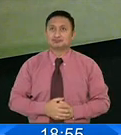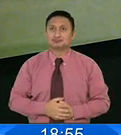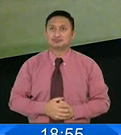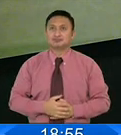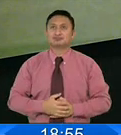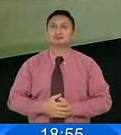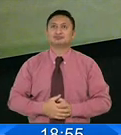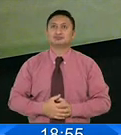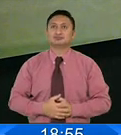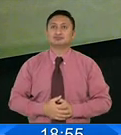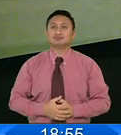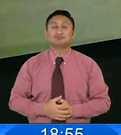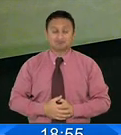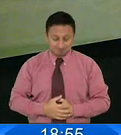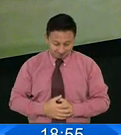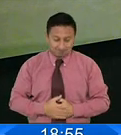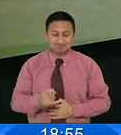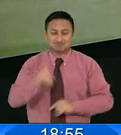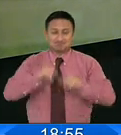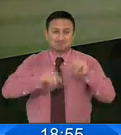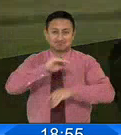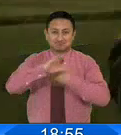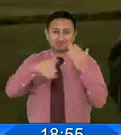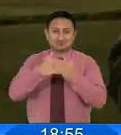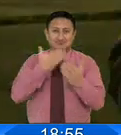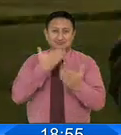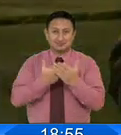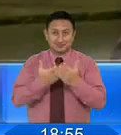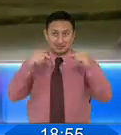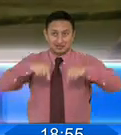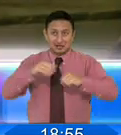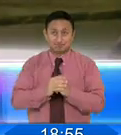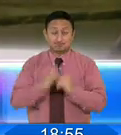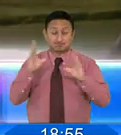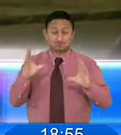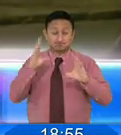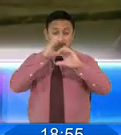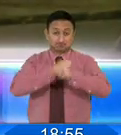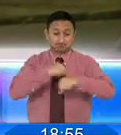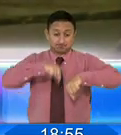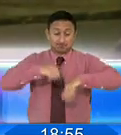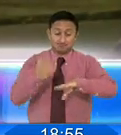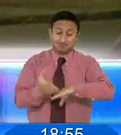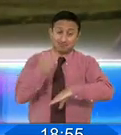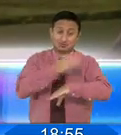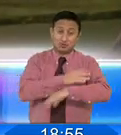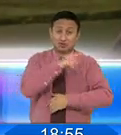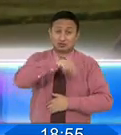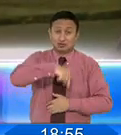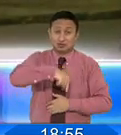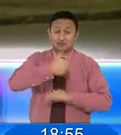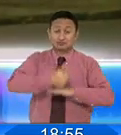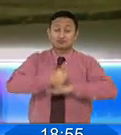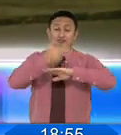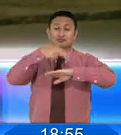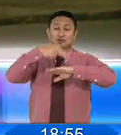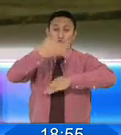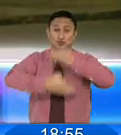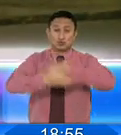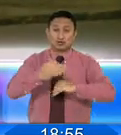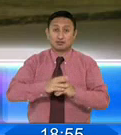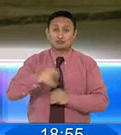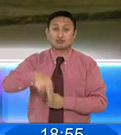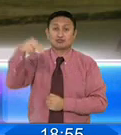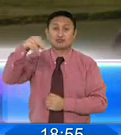Gracias, María Fernanda, amigos televidentes, muy buenas noches. Sí, efectivamente, hace pocos minutos aquí en la Corte Nacional de Justicia, en el norte de la ciudad de